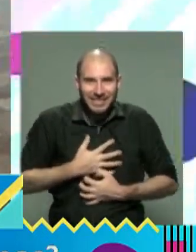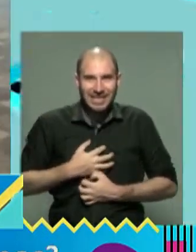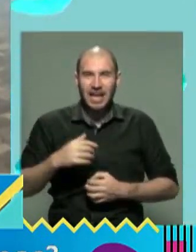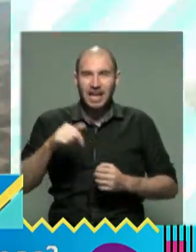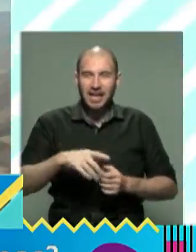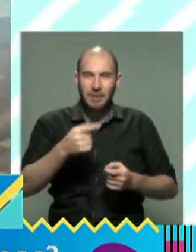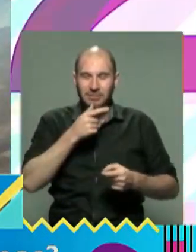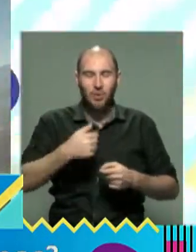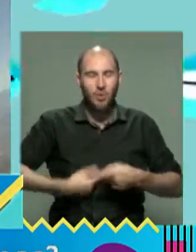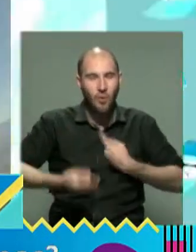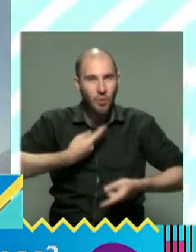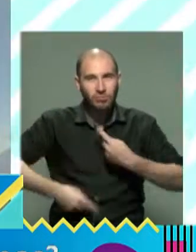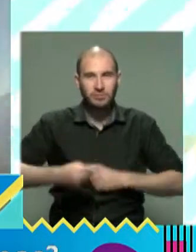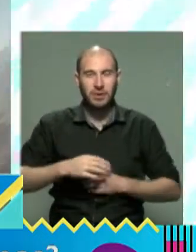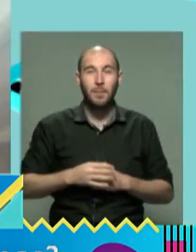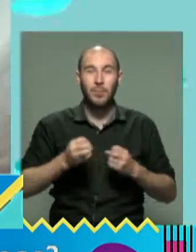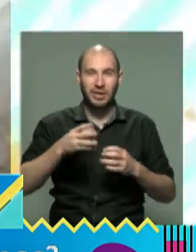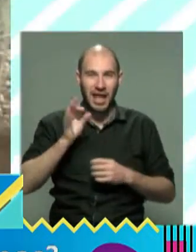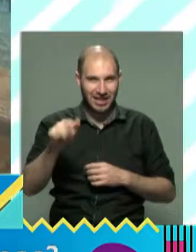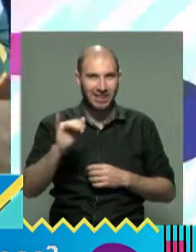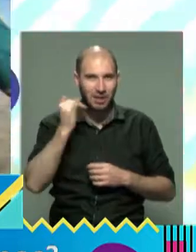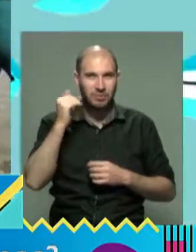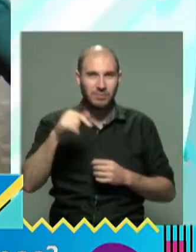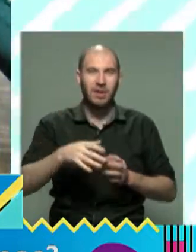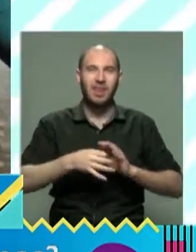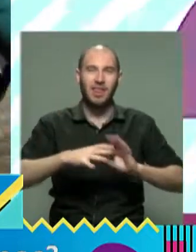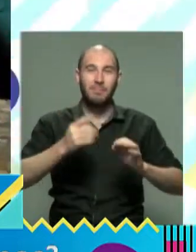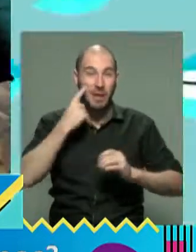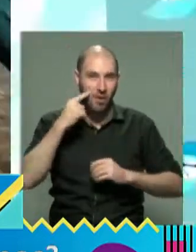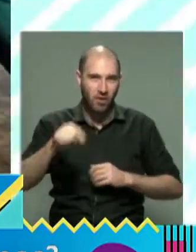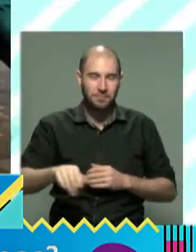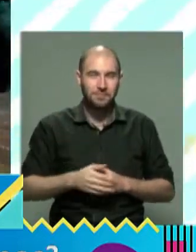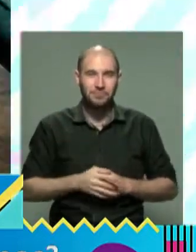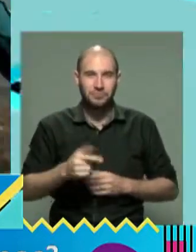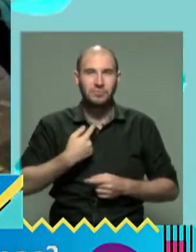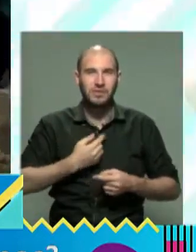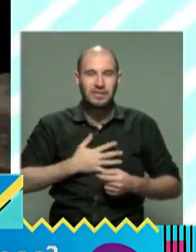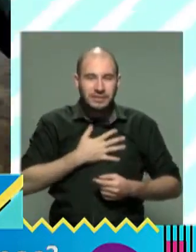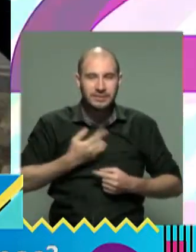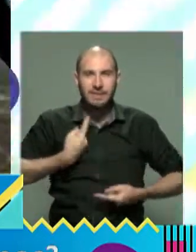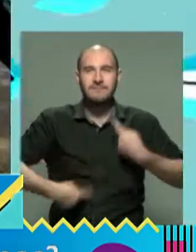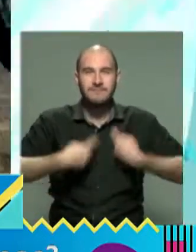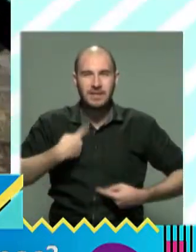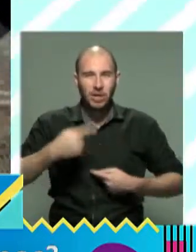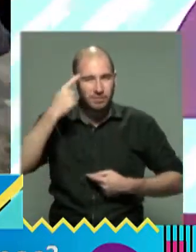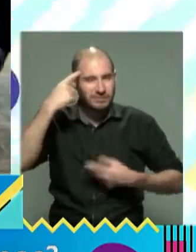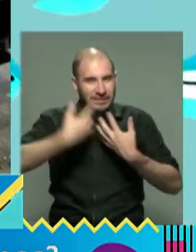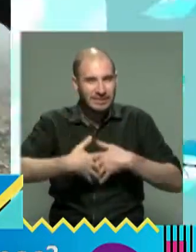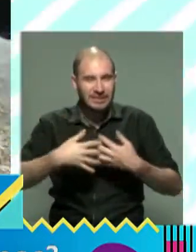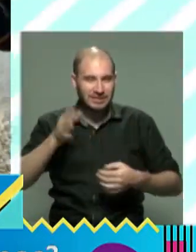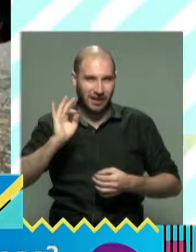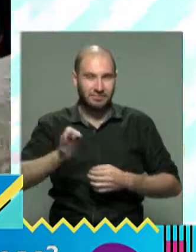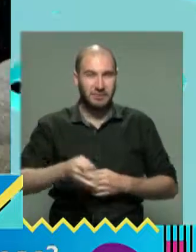mucha sangre que da vuelta, porque ahí te das cuenta que estás vivo. Y sentís el flujo de todo, sentís hasta cómo pensás, todo, es